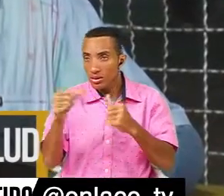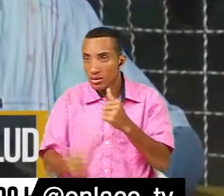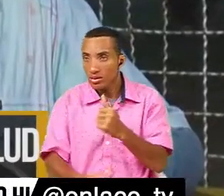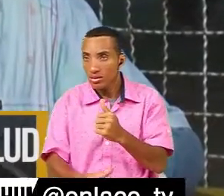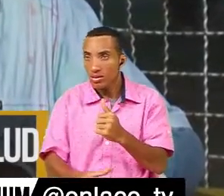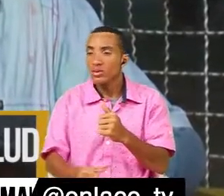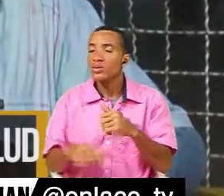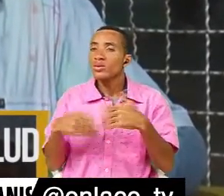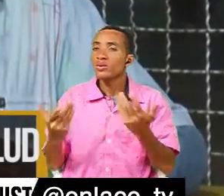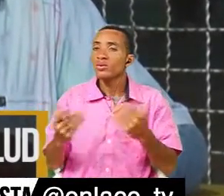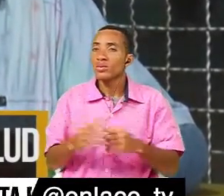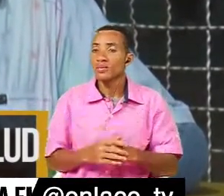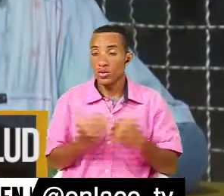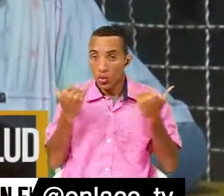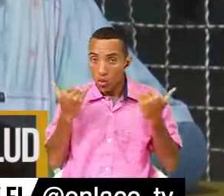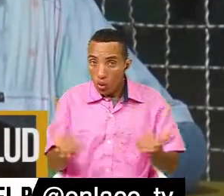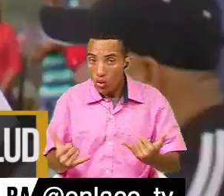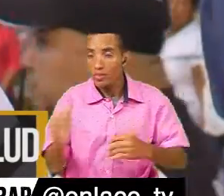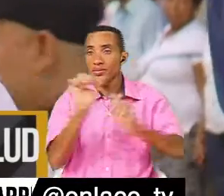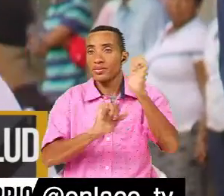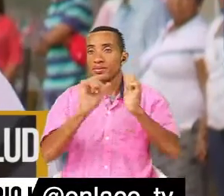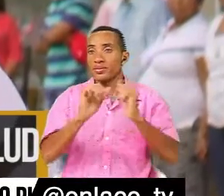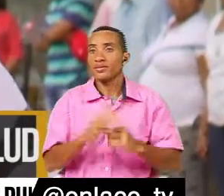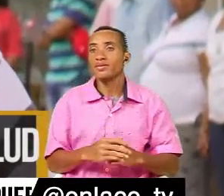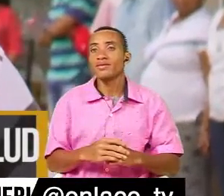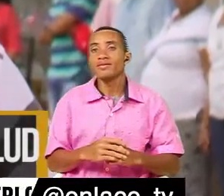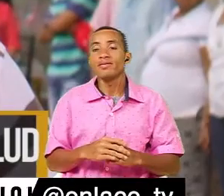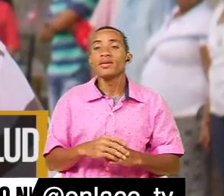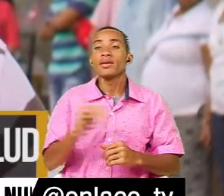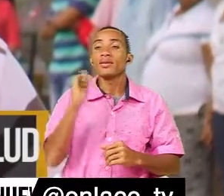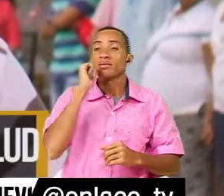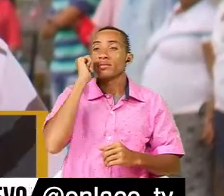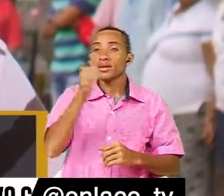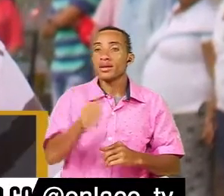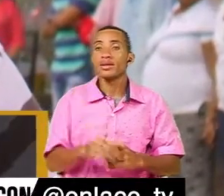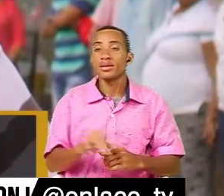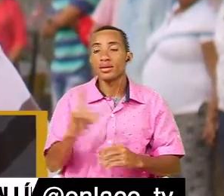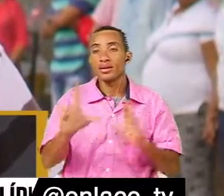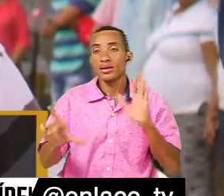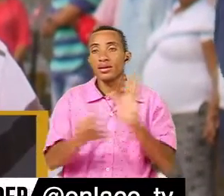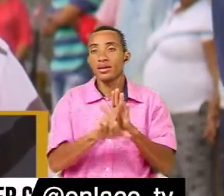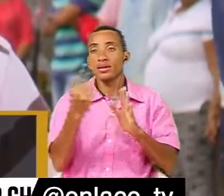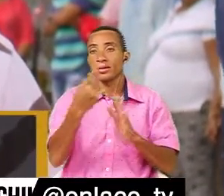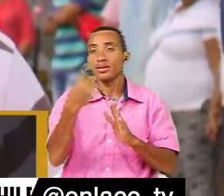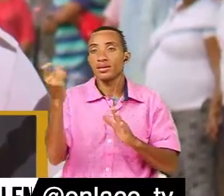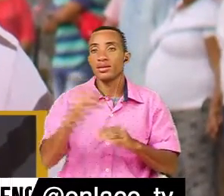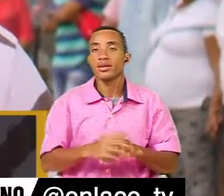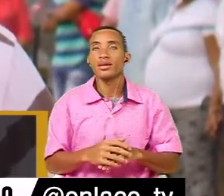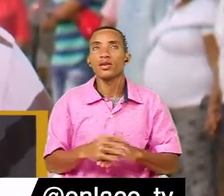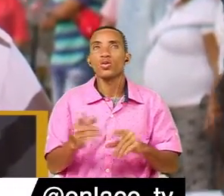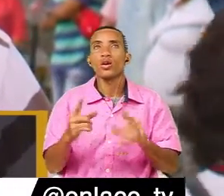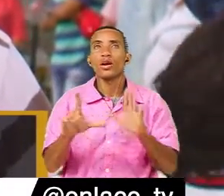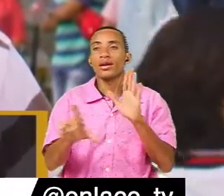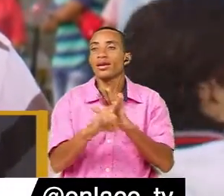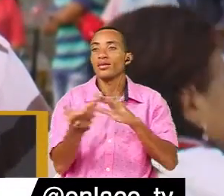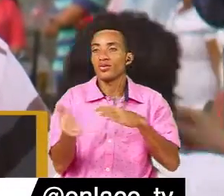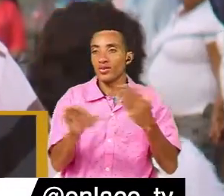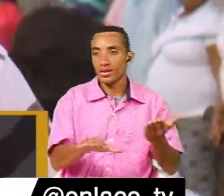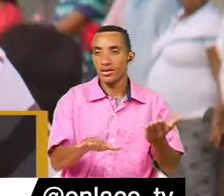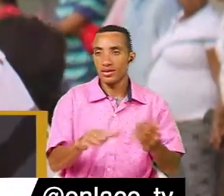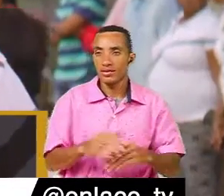Sabemos que la salud. Si hoy no salimos a defender lo que hemos construido, mañana nos aplica la ley 100 y es la ley de la muerte. Vemos cómo hoy